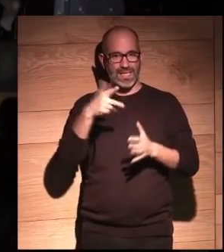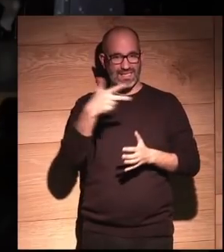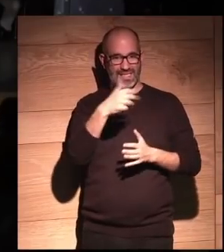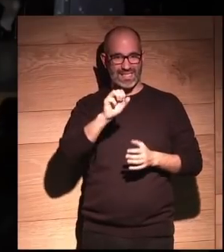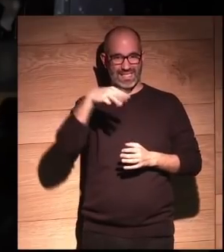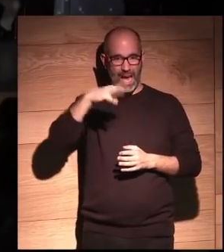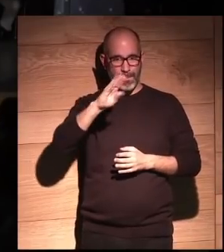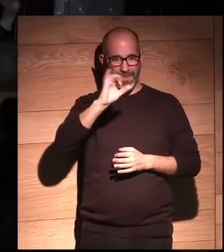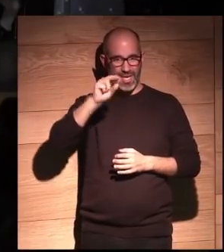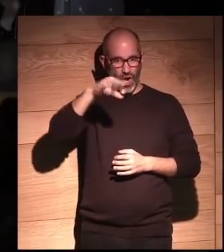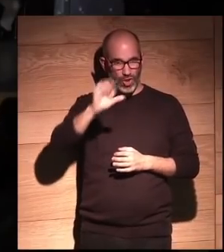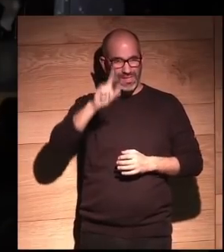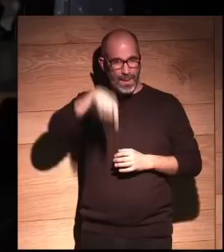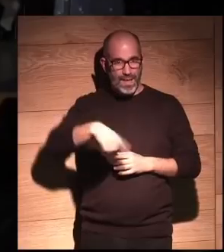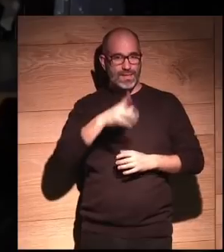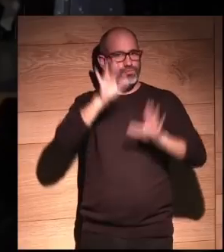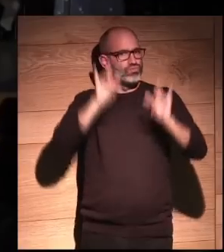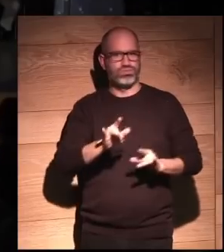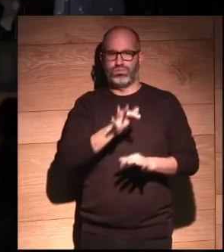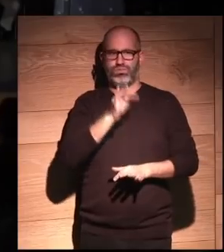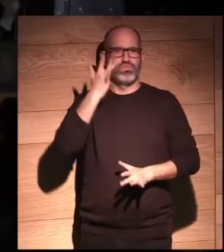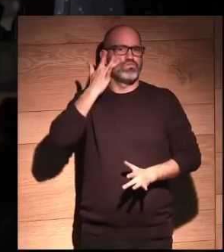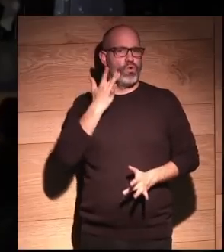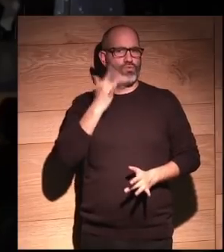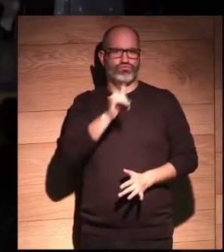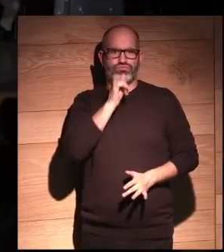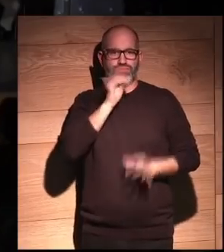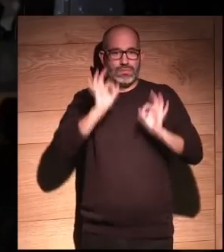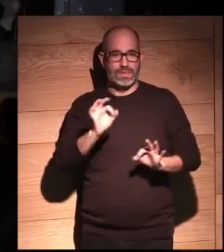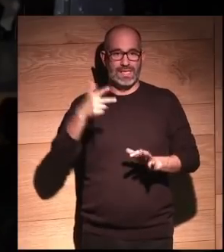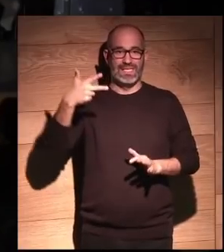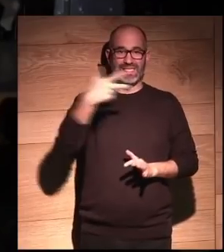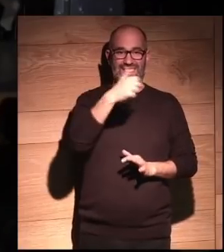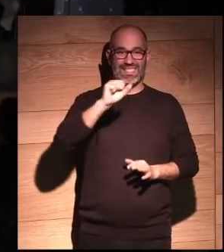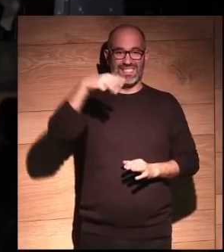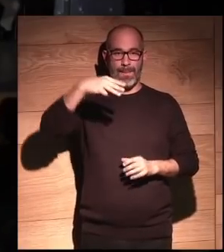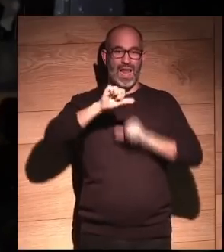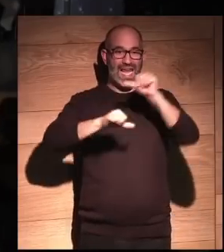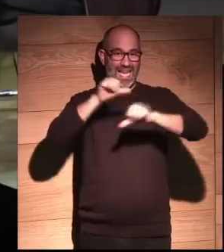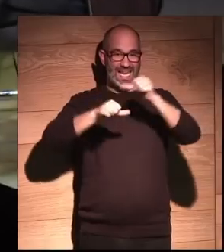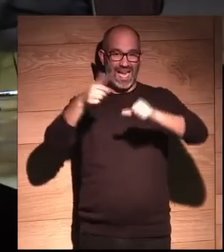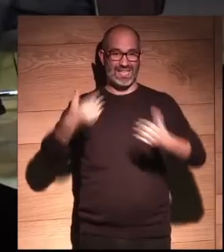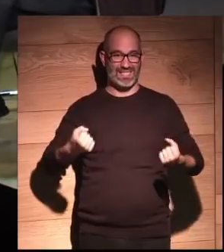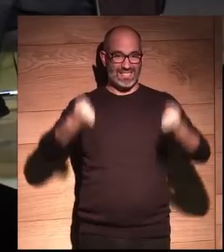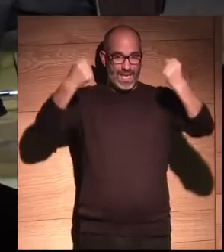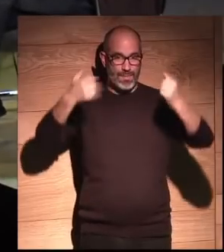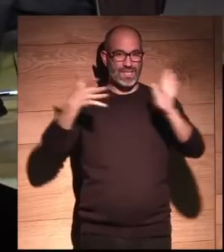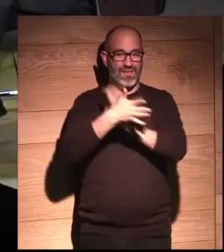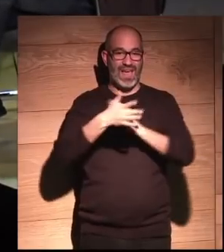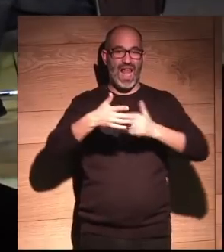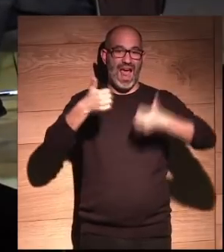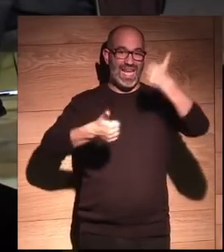latín. Ya jugaban ellos la Champion. En estado puro, claro. Champion, la Champion League es la liga de